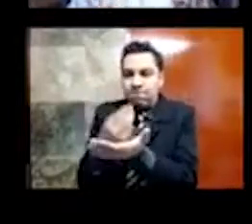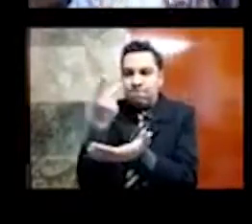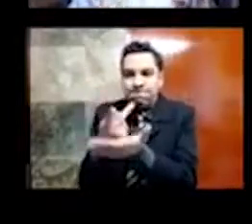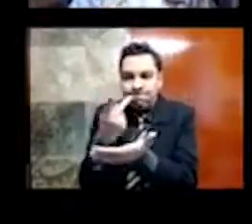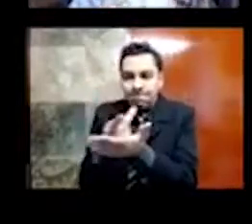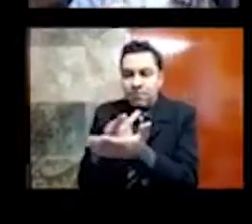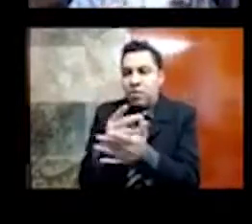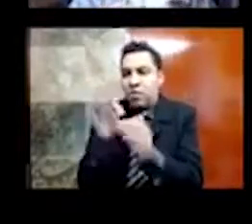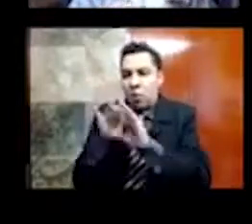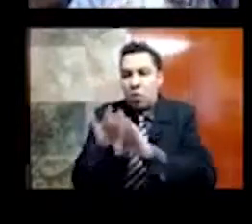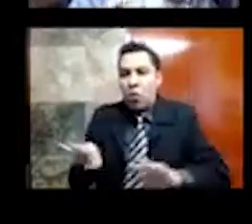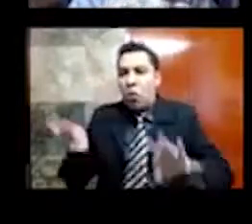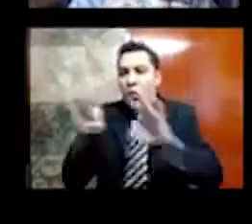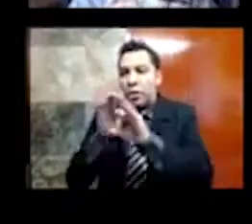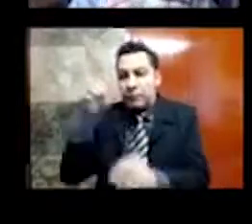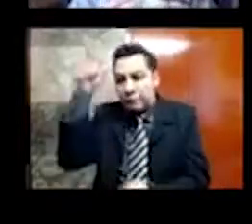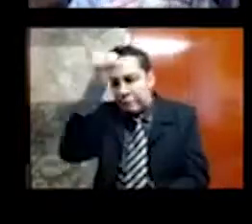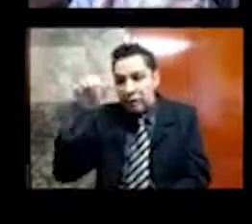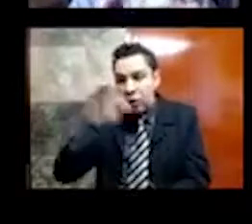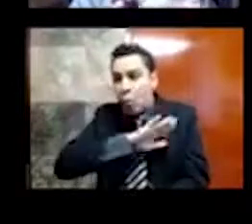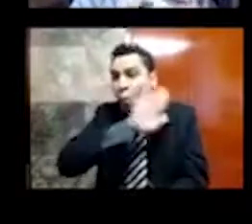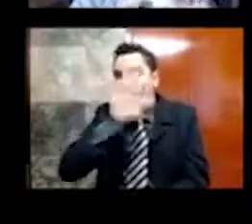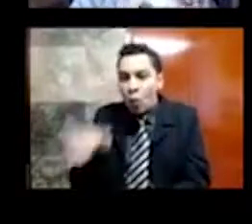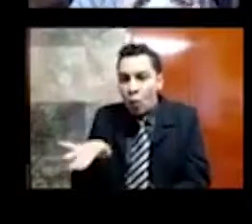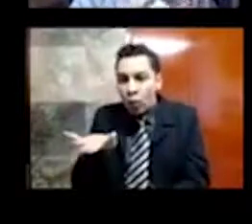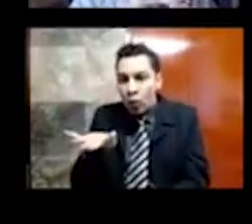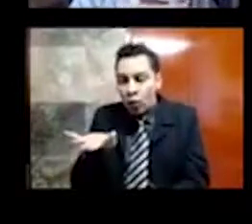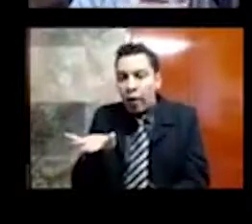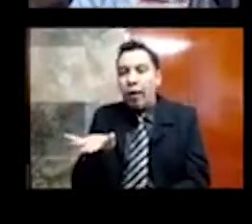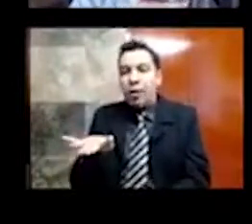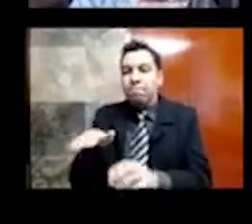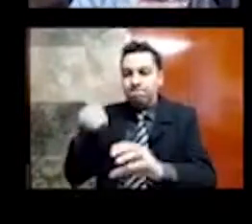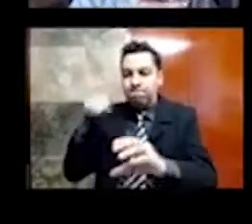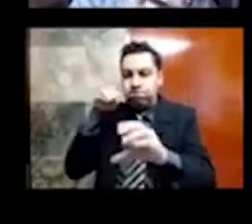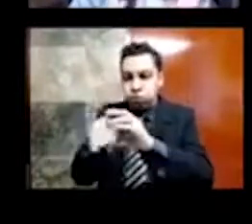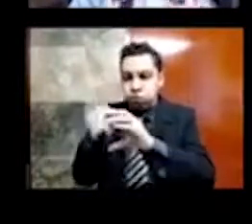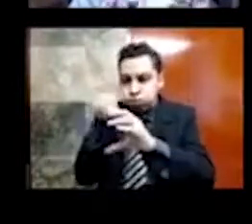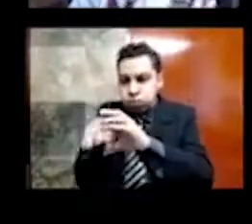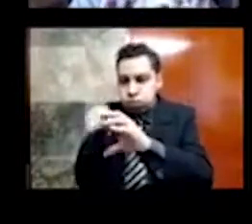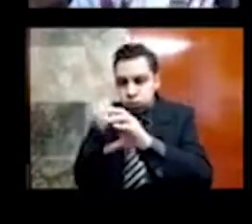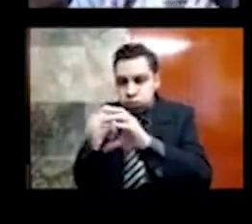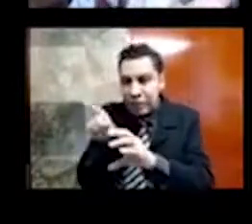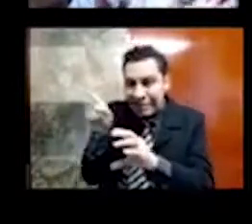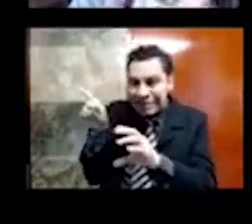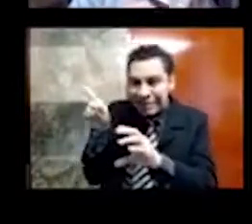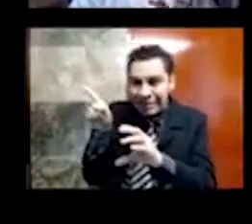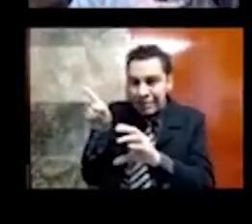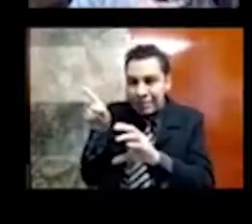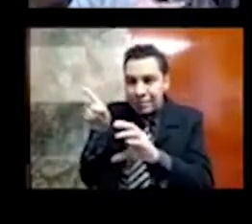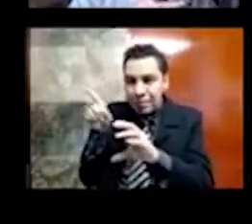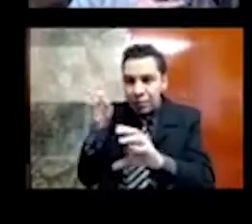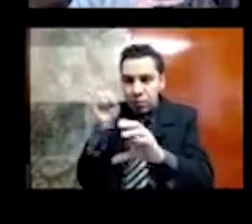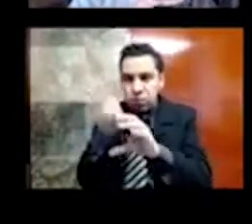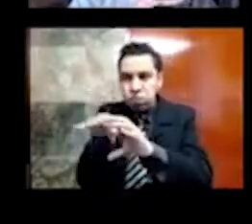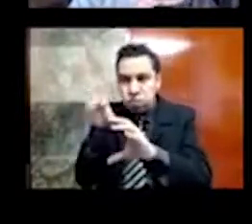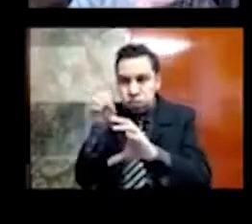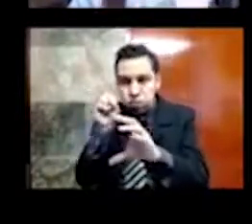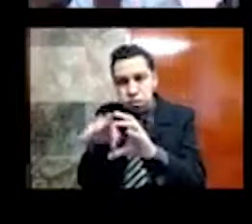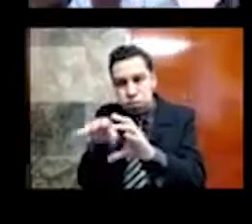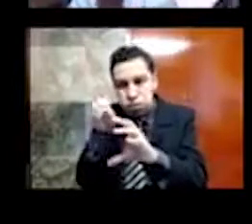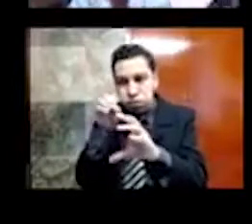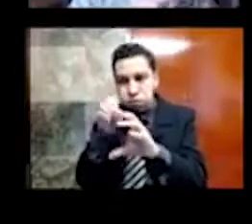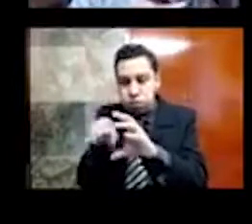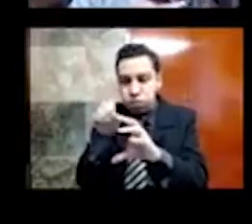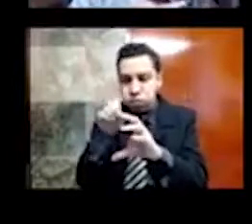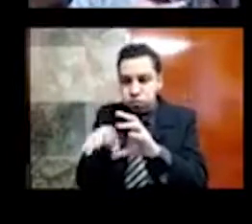santos o sacerdotes que se habían juntado a través del tiempo. Los últimos que encontraron los españoles,